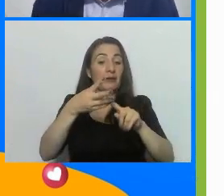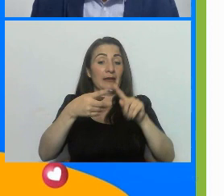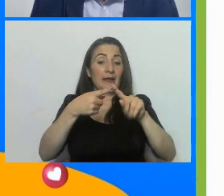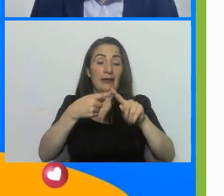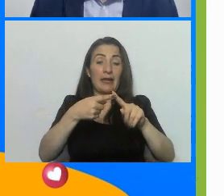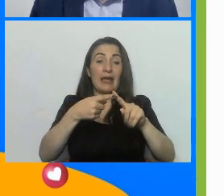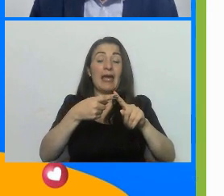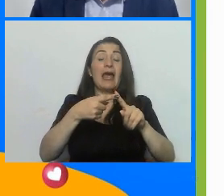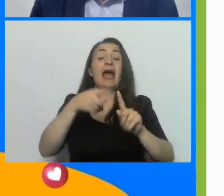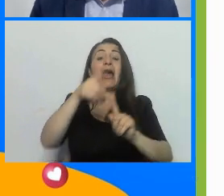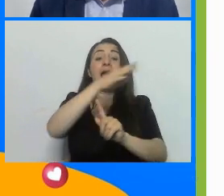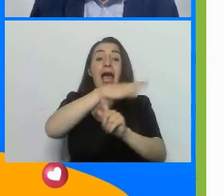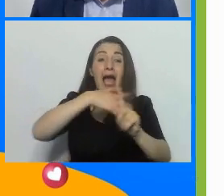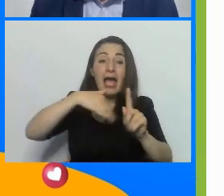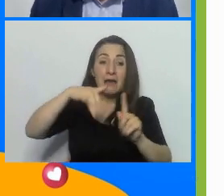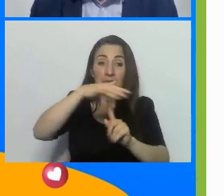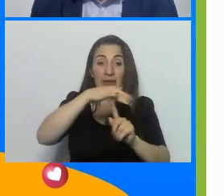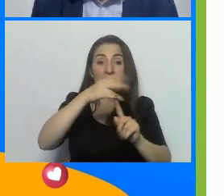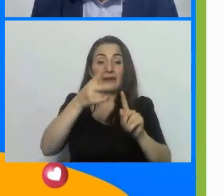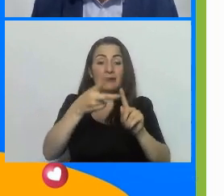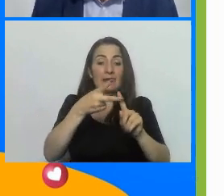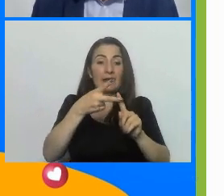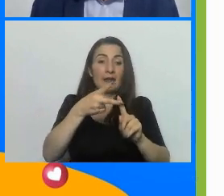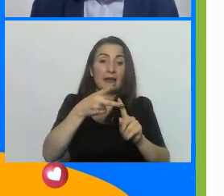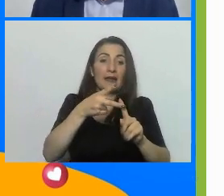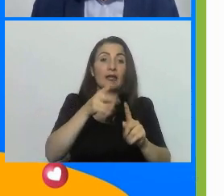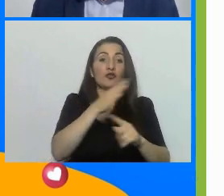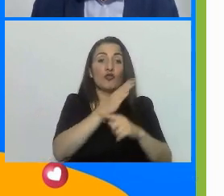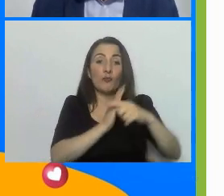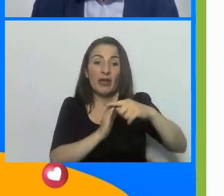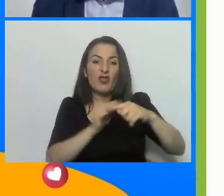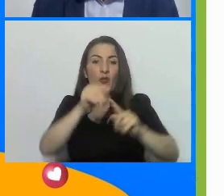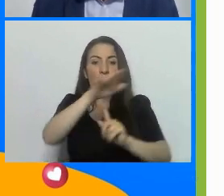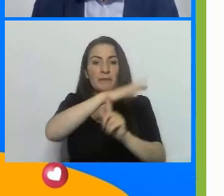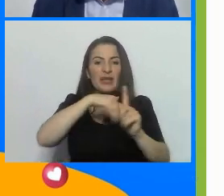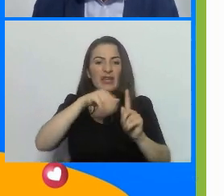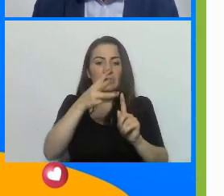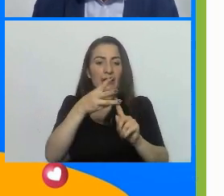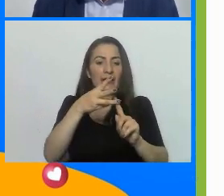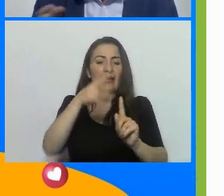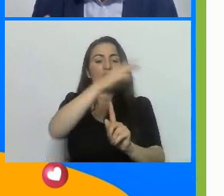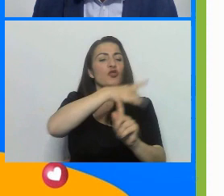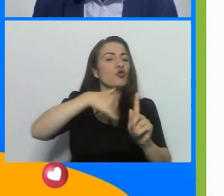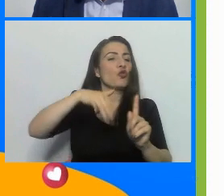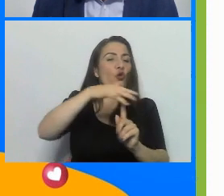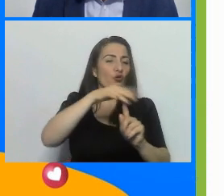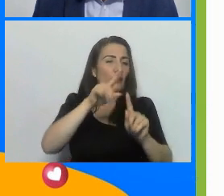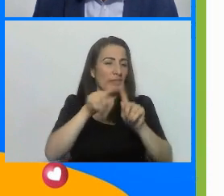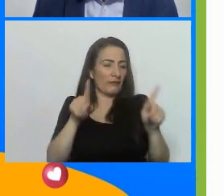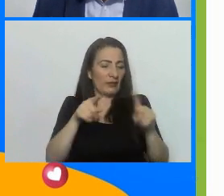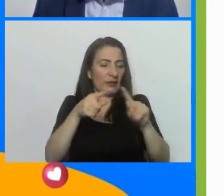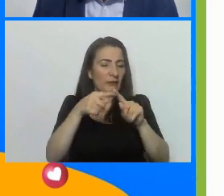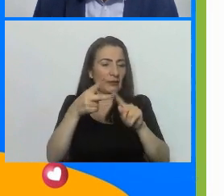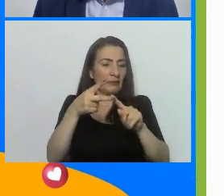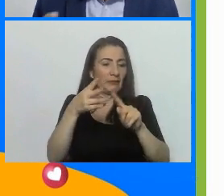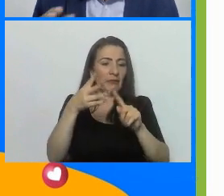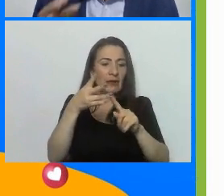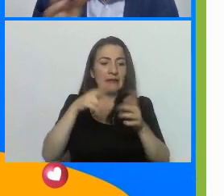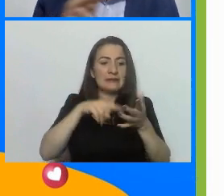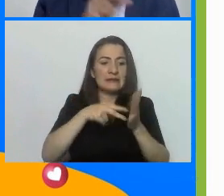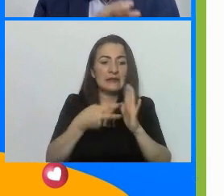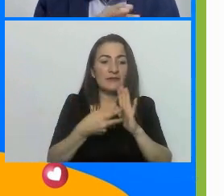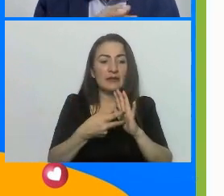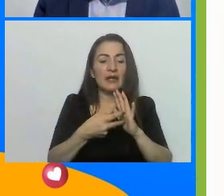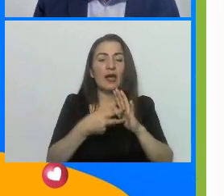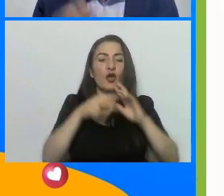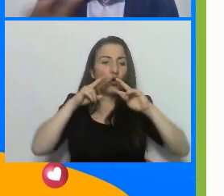entorno. Entonces, los seres, la ecología es esa ciencia, ¿sí? Natural, que se encarga de estudiar a